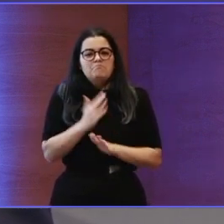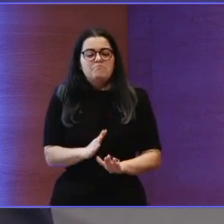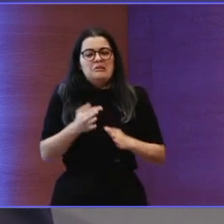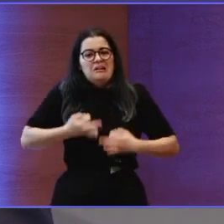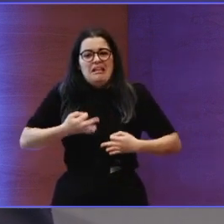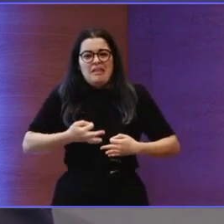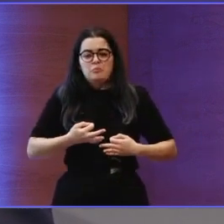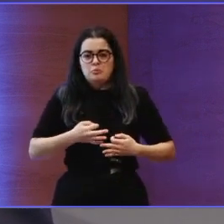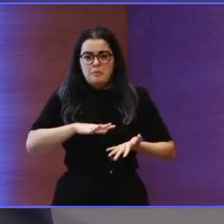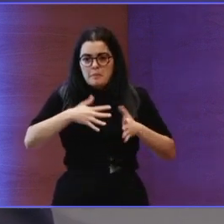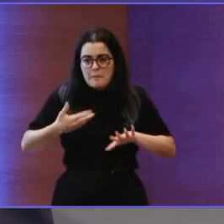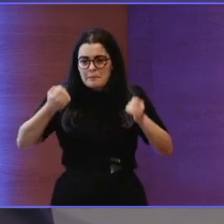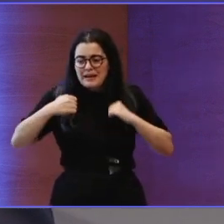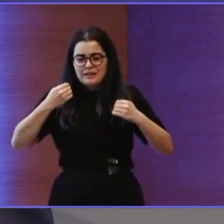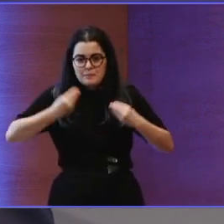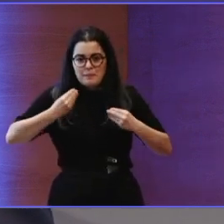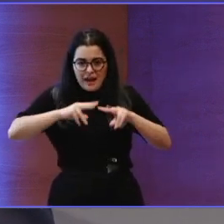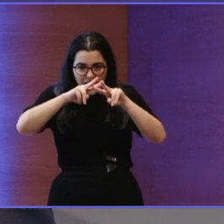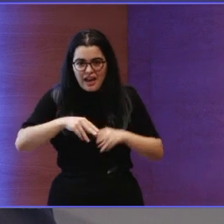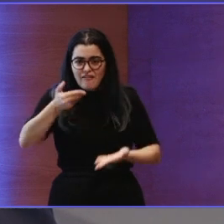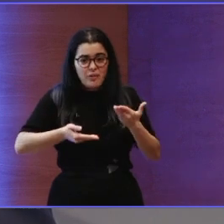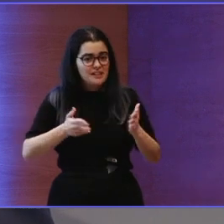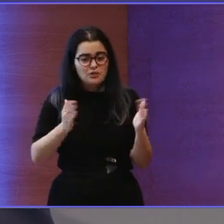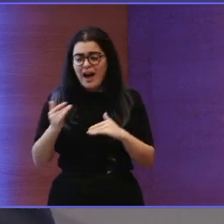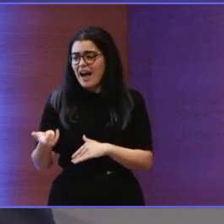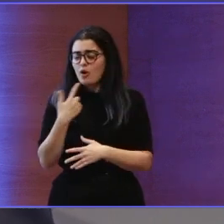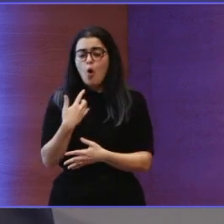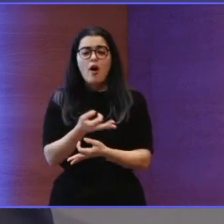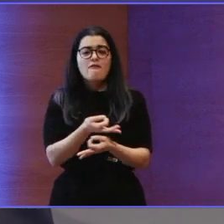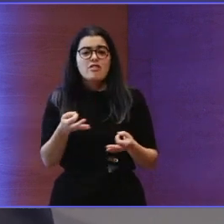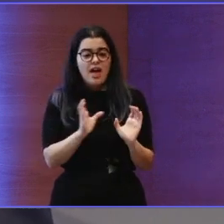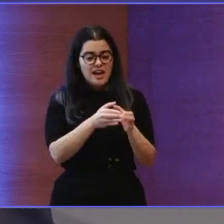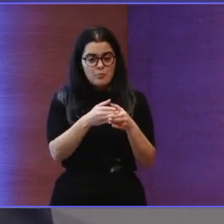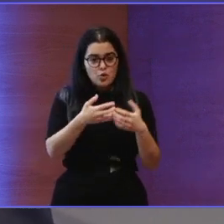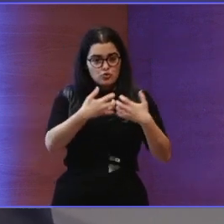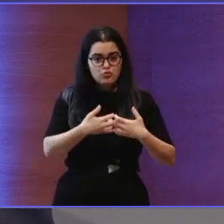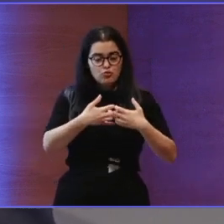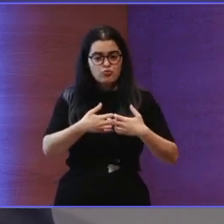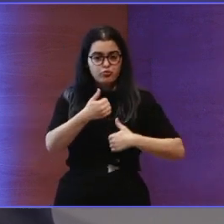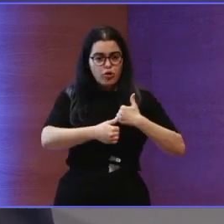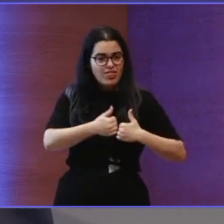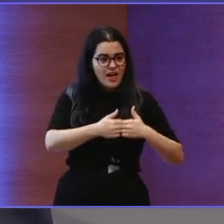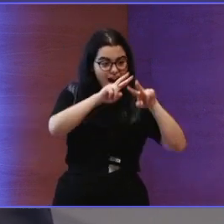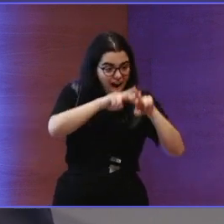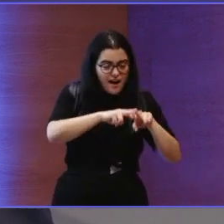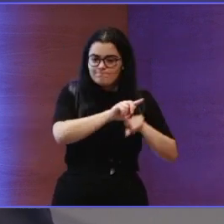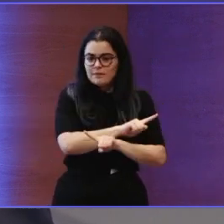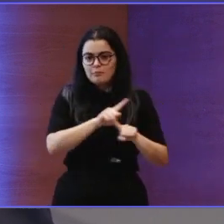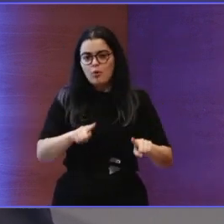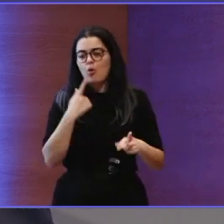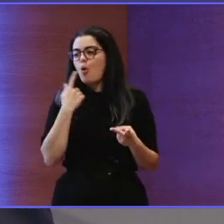evaluado praxis No hemos evaluado eficiencia de equipos funcionariales no hemos evaluado